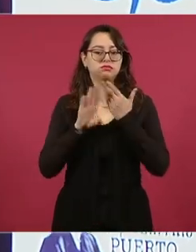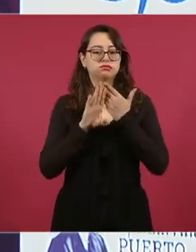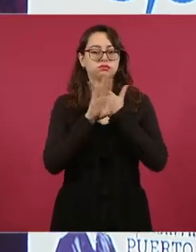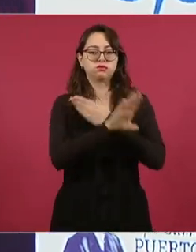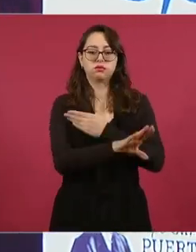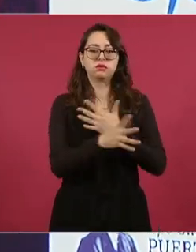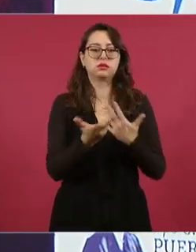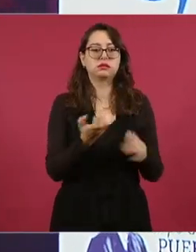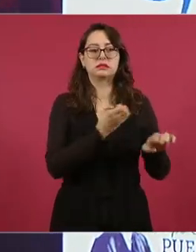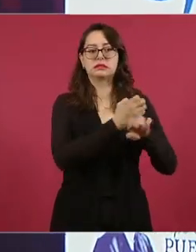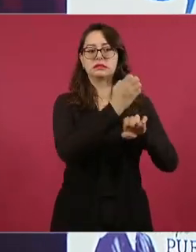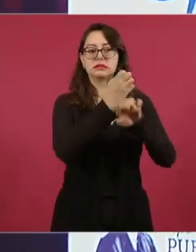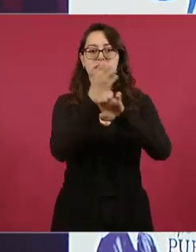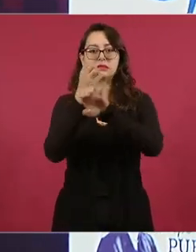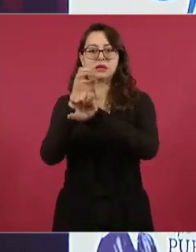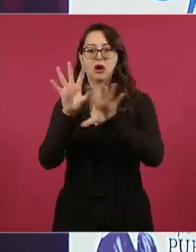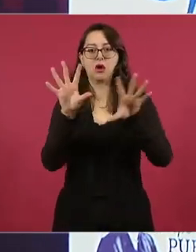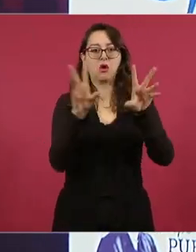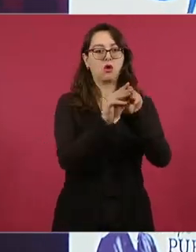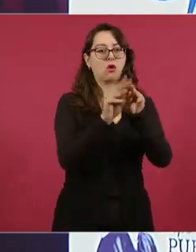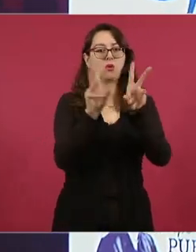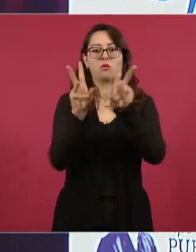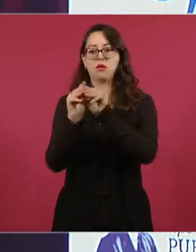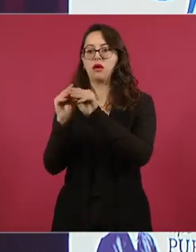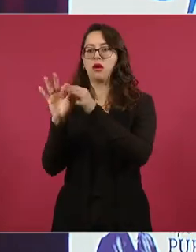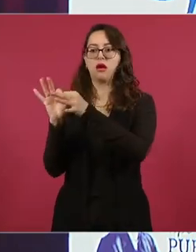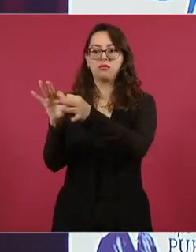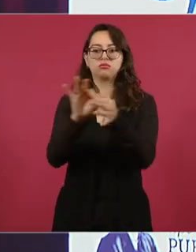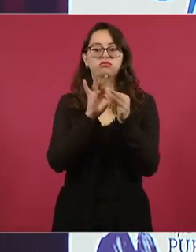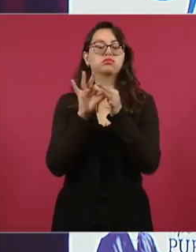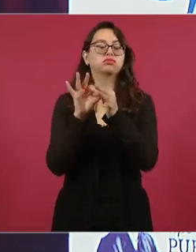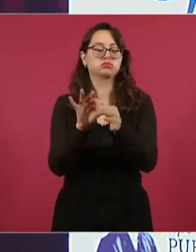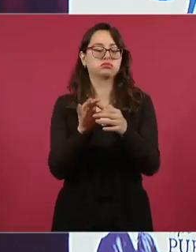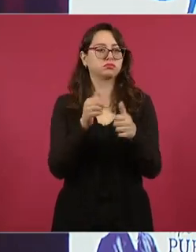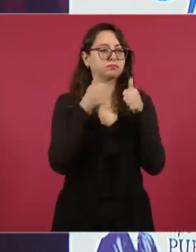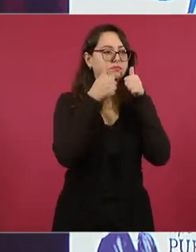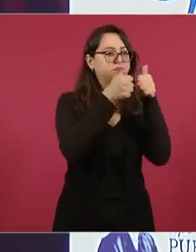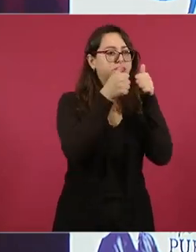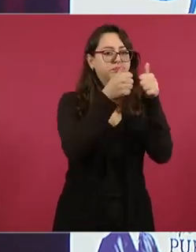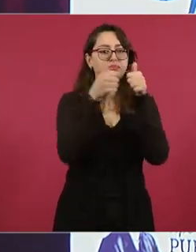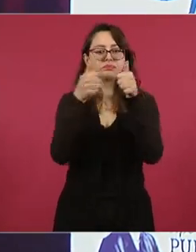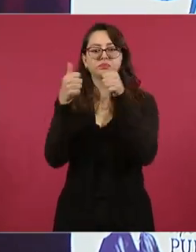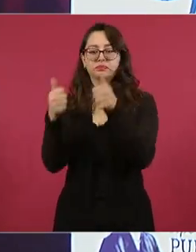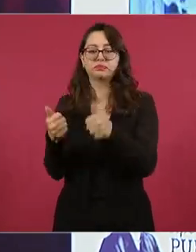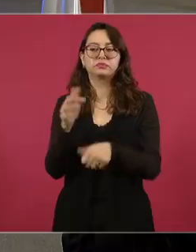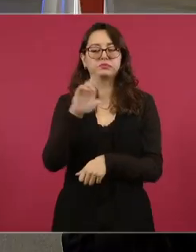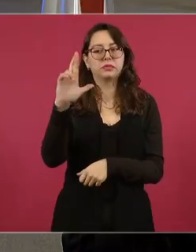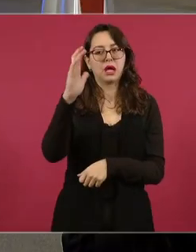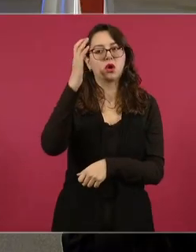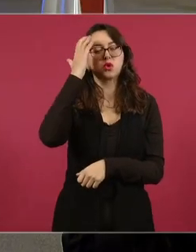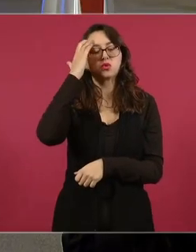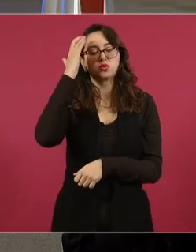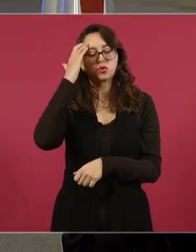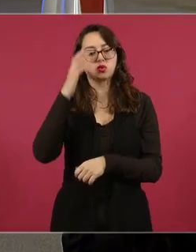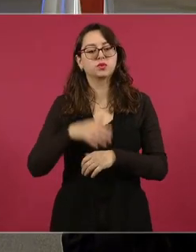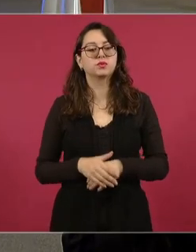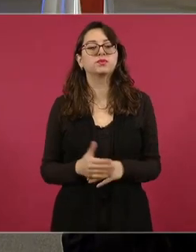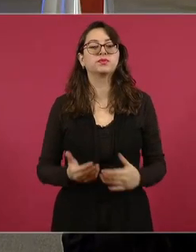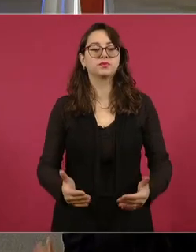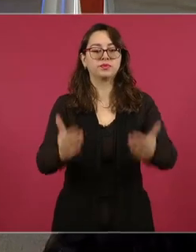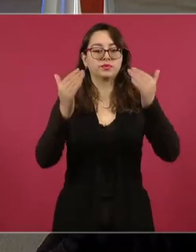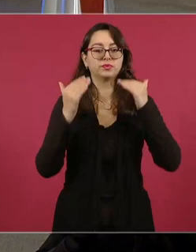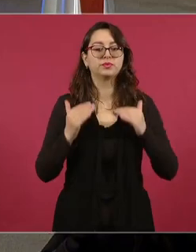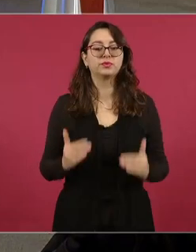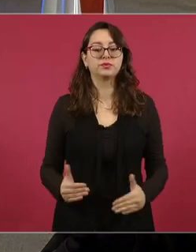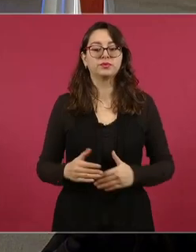con las unidades antisecuestros de todas las fiscalías de los estados del país. Adelante. Algunos